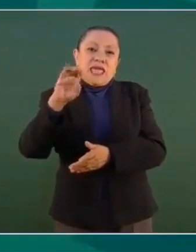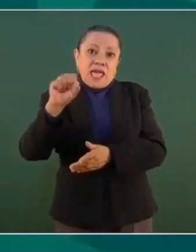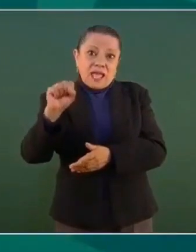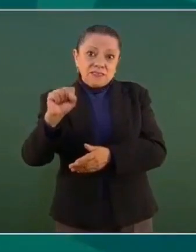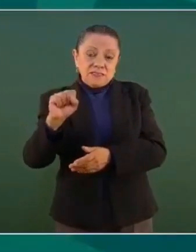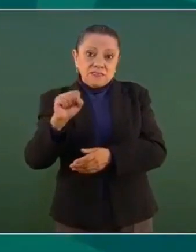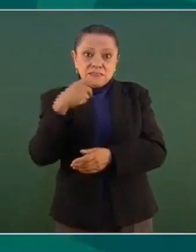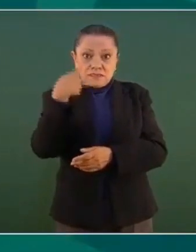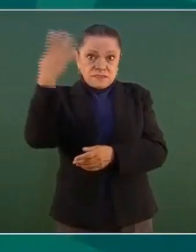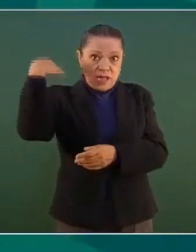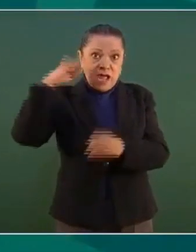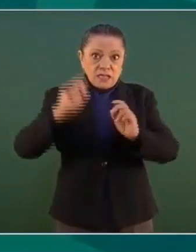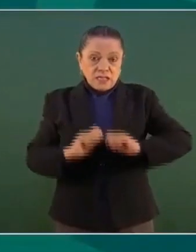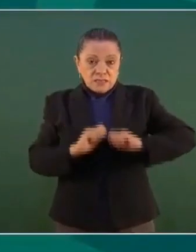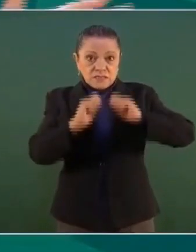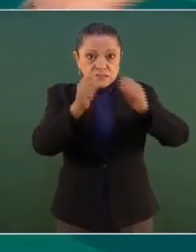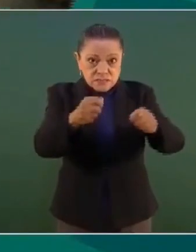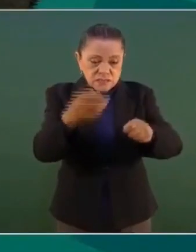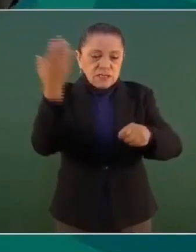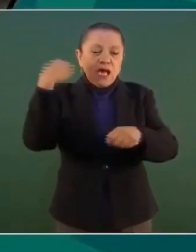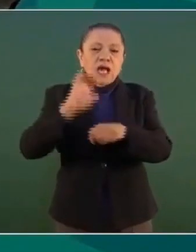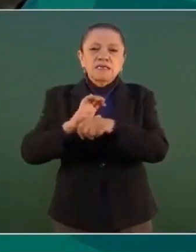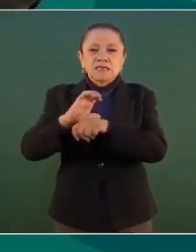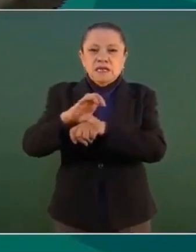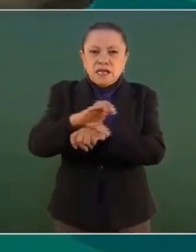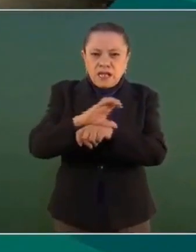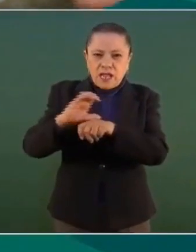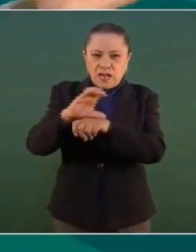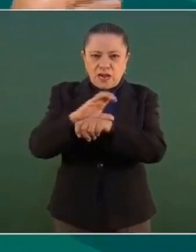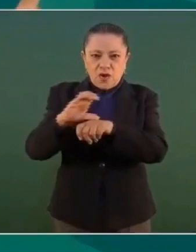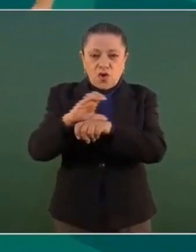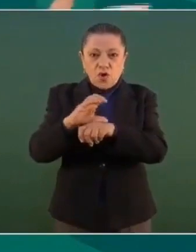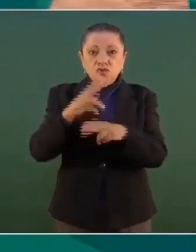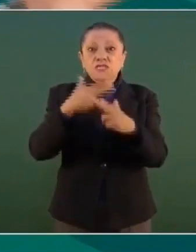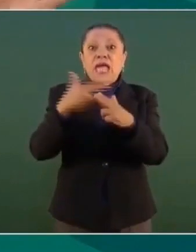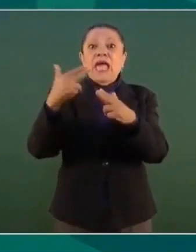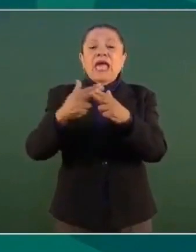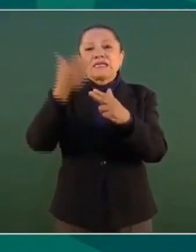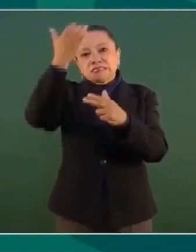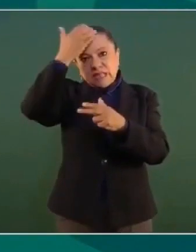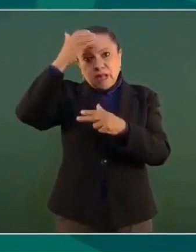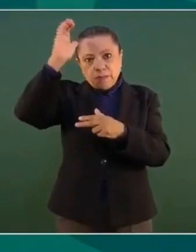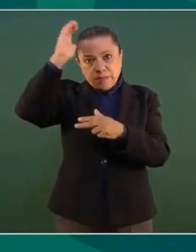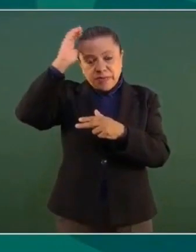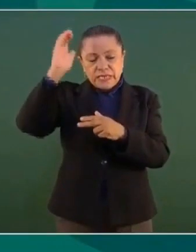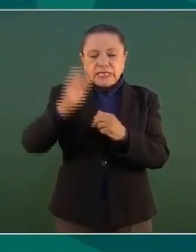concesiones desde Salinas hasta Peña